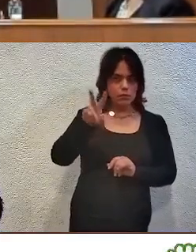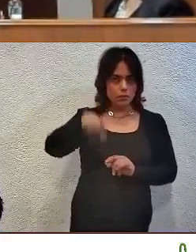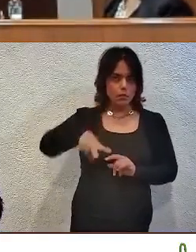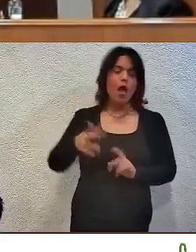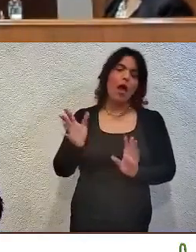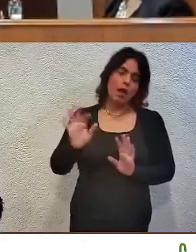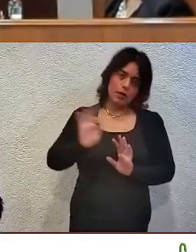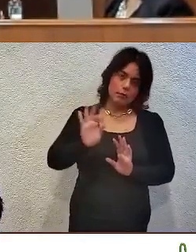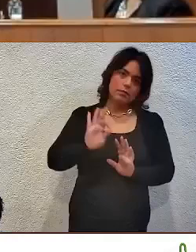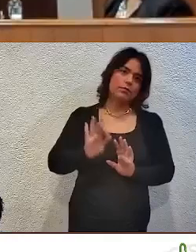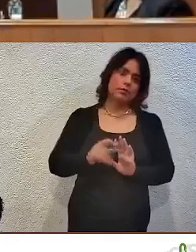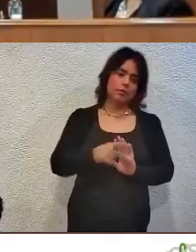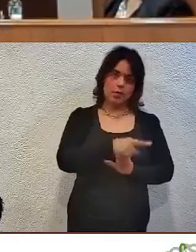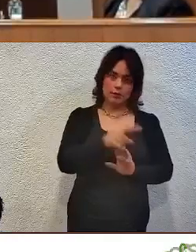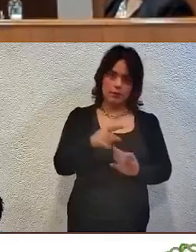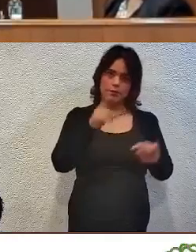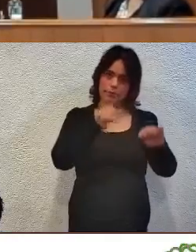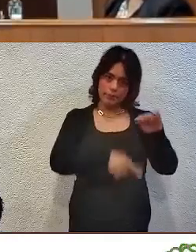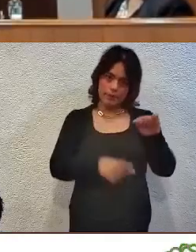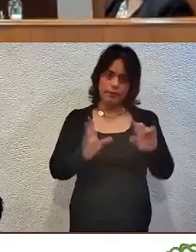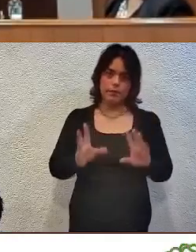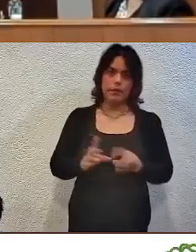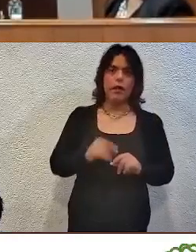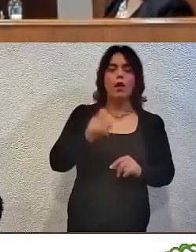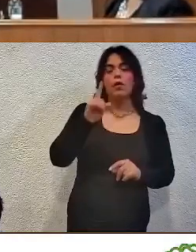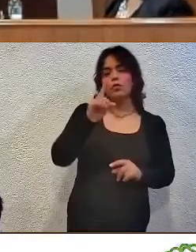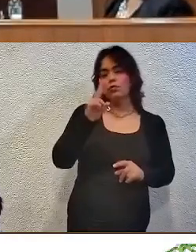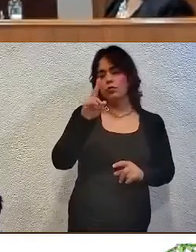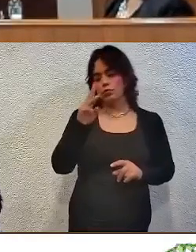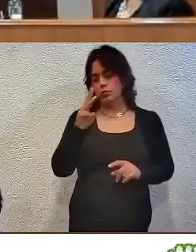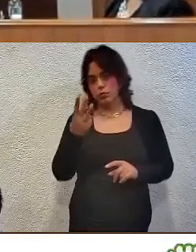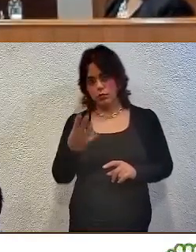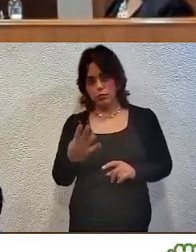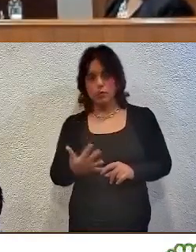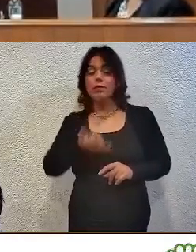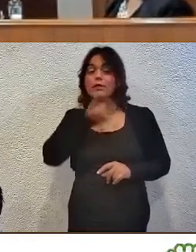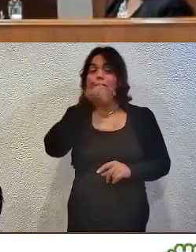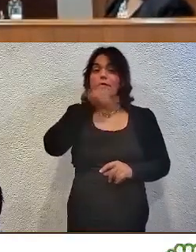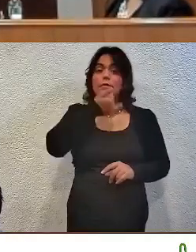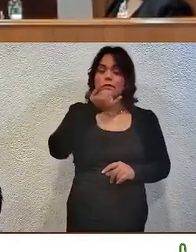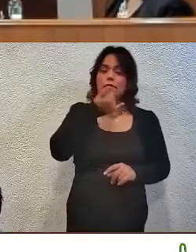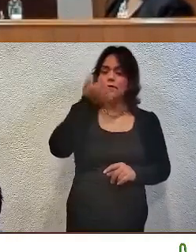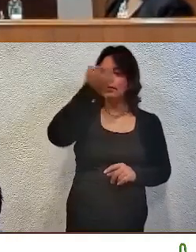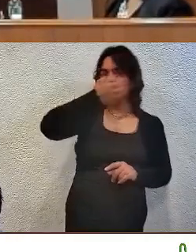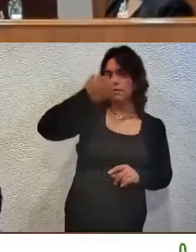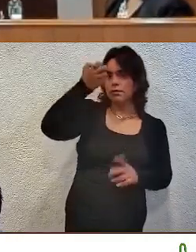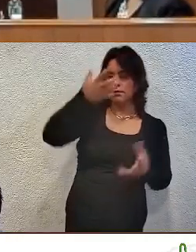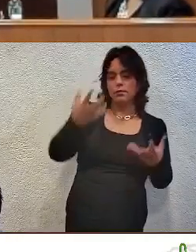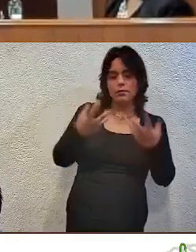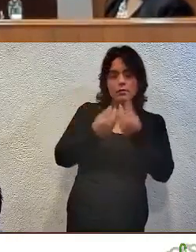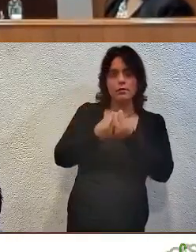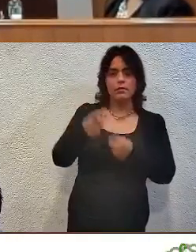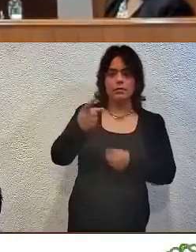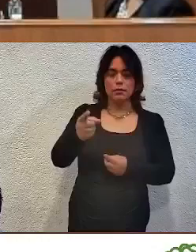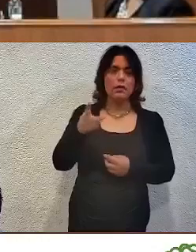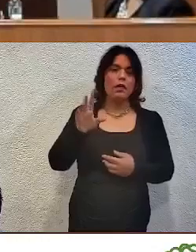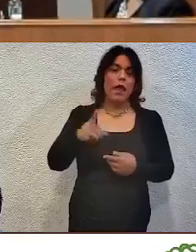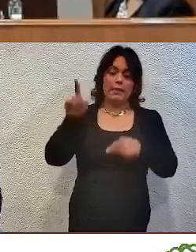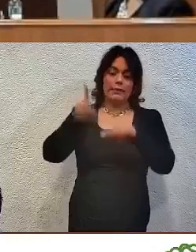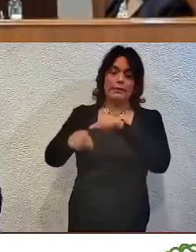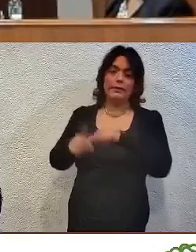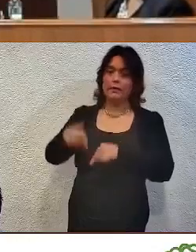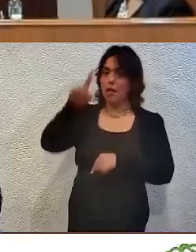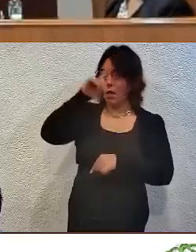impugnada. Los agravios 1, 2, 3 y 6 se estudiarán juntos por su relación con el procedimiento de remoción de